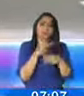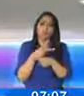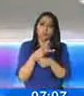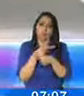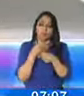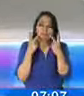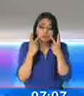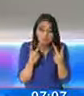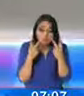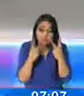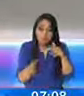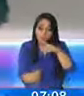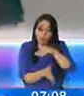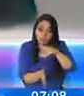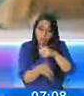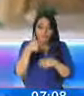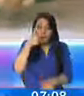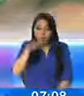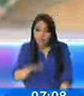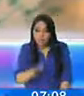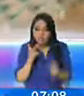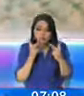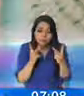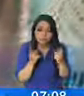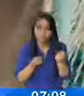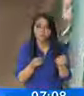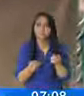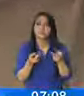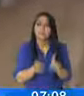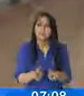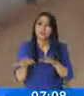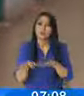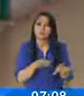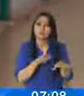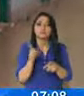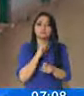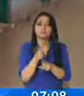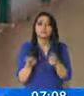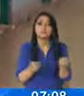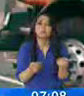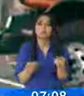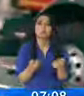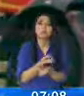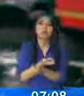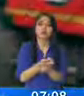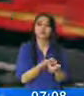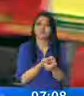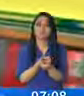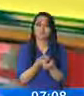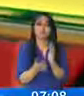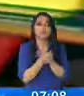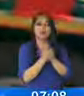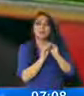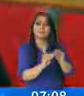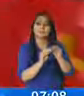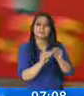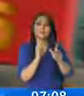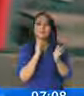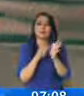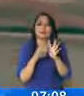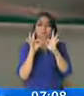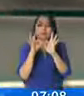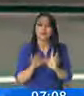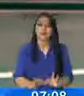siempre estén pendientes de este tipo de fugas de gas y de igual manera coordinen con lo que son los bomberos para que reciban capacitaciones en lo que es del